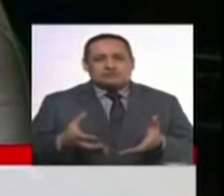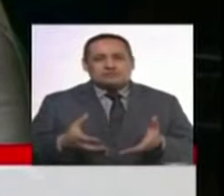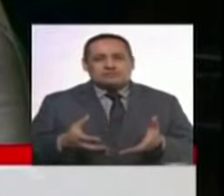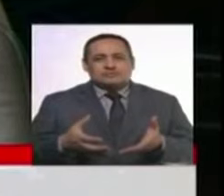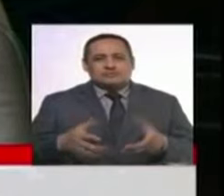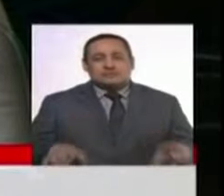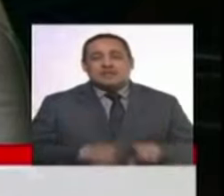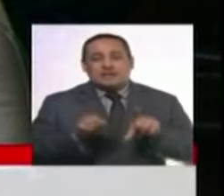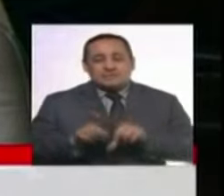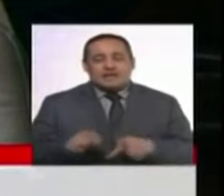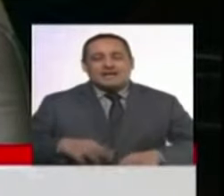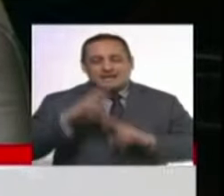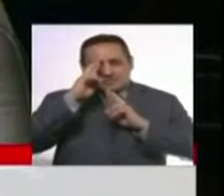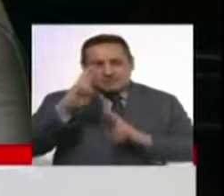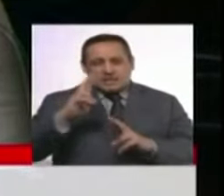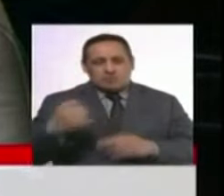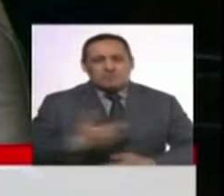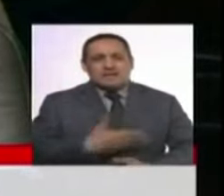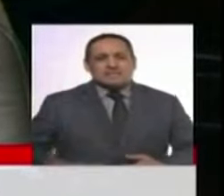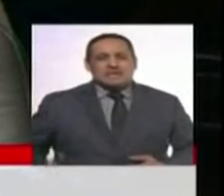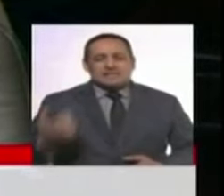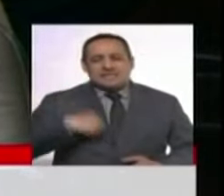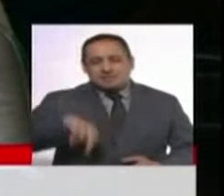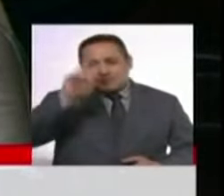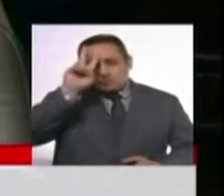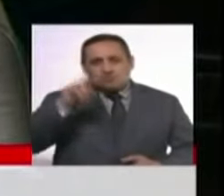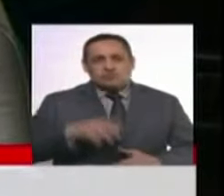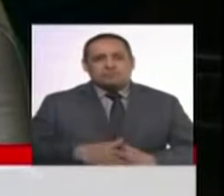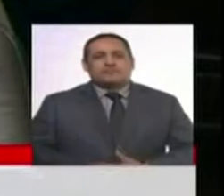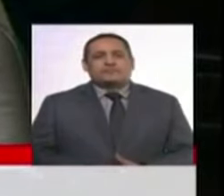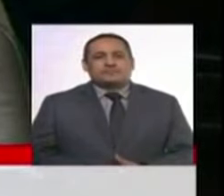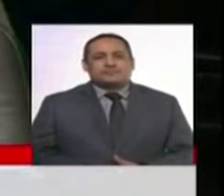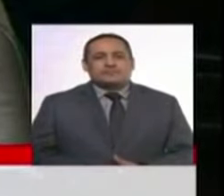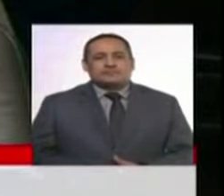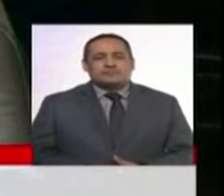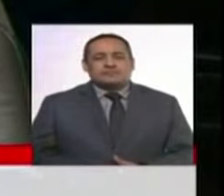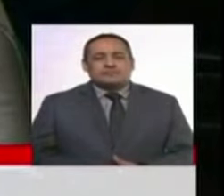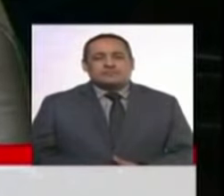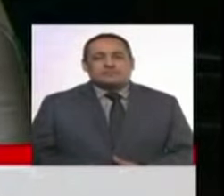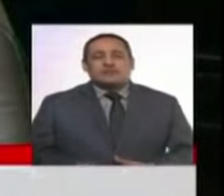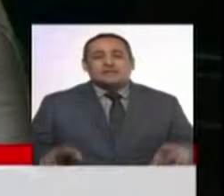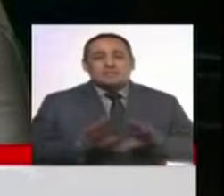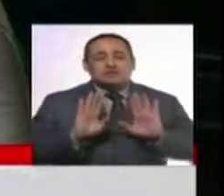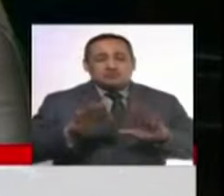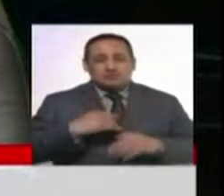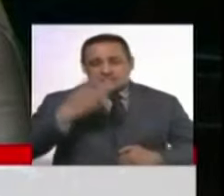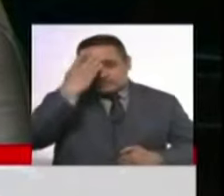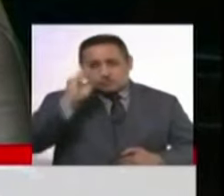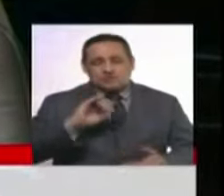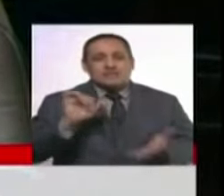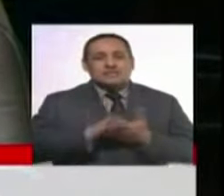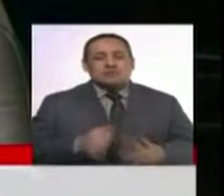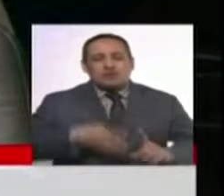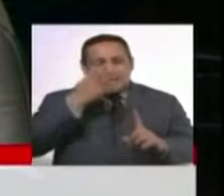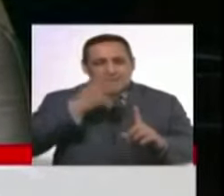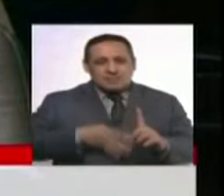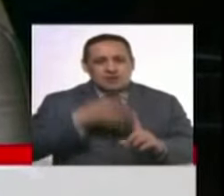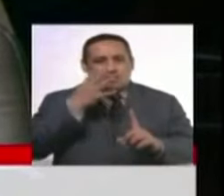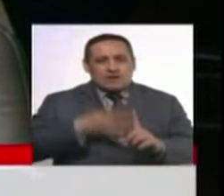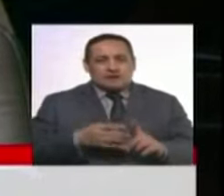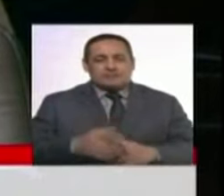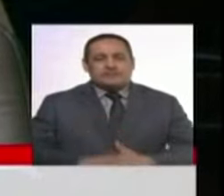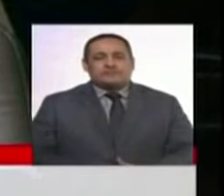hay que respetar hay un presidente de la república y sus decisiones tenemos que evaluar